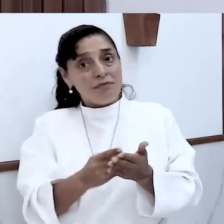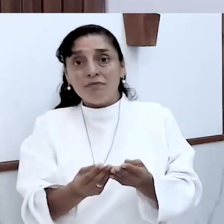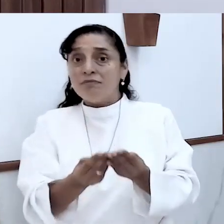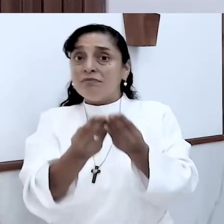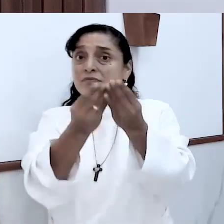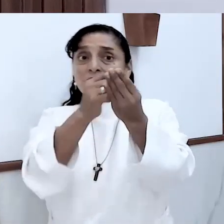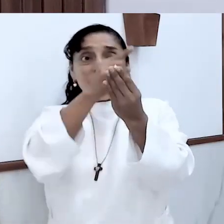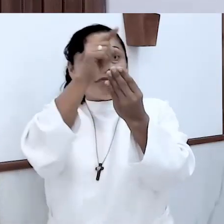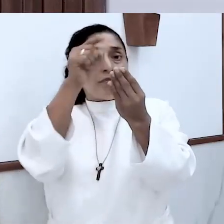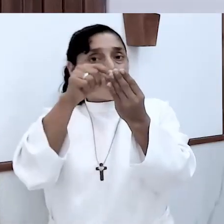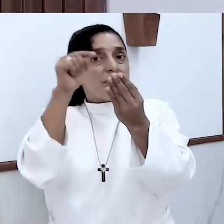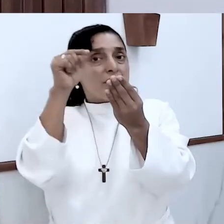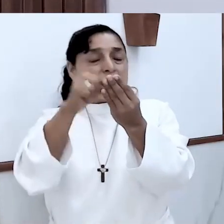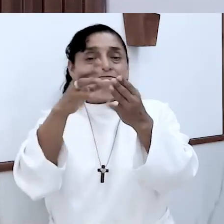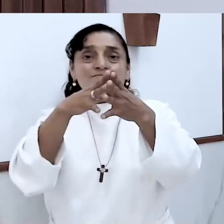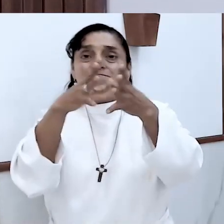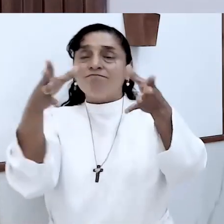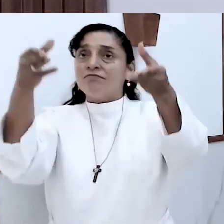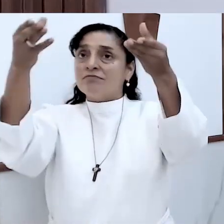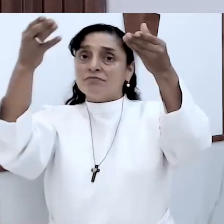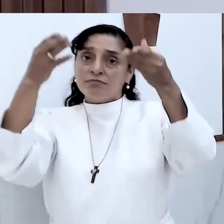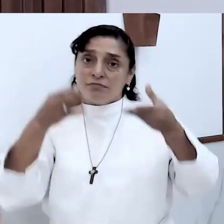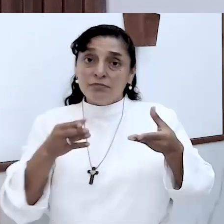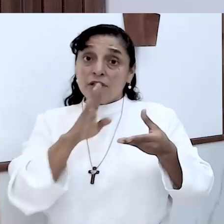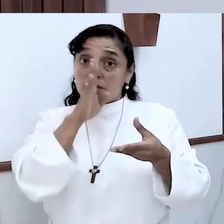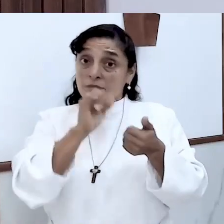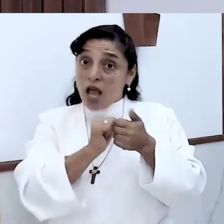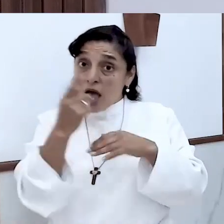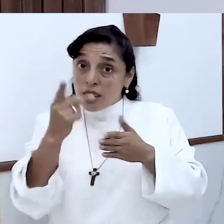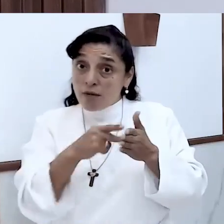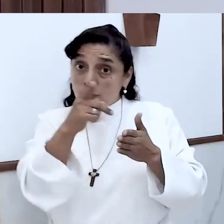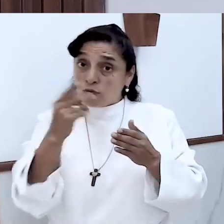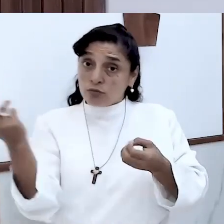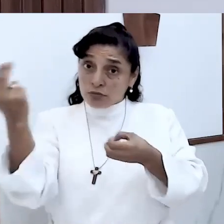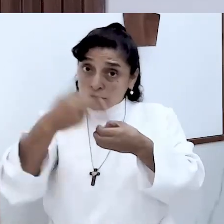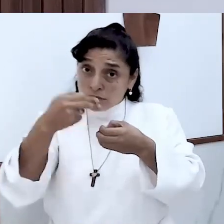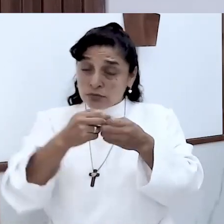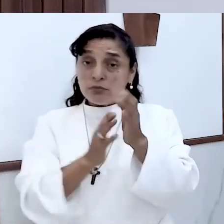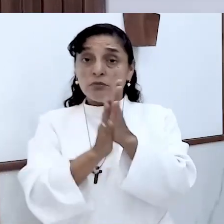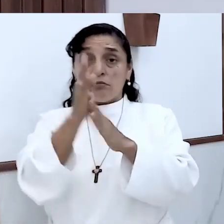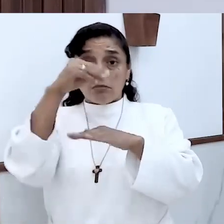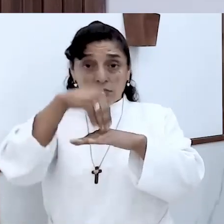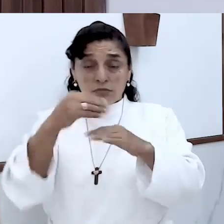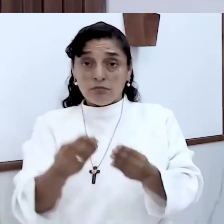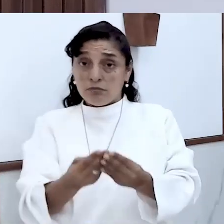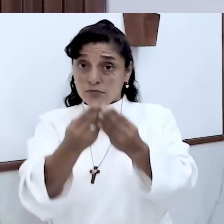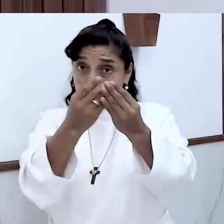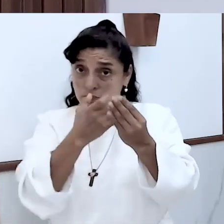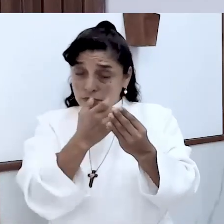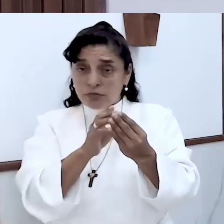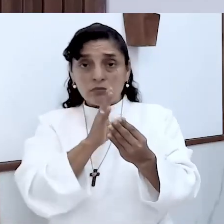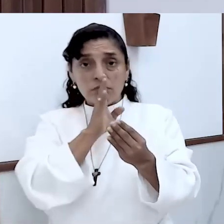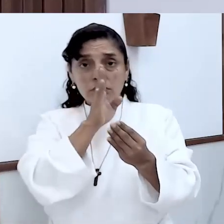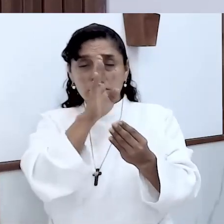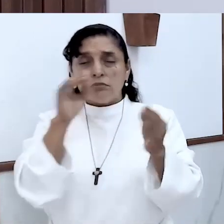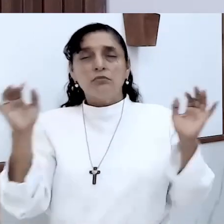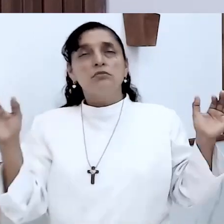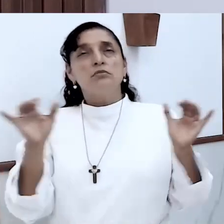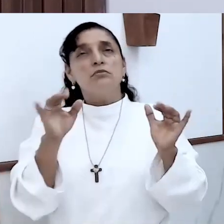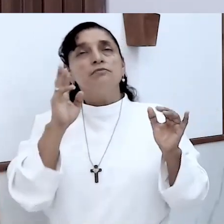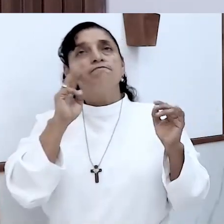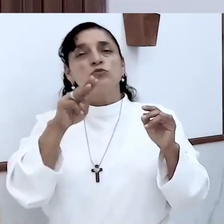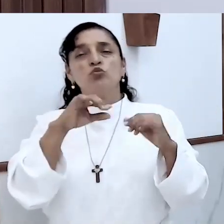de este gran regalo. Por eso cada vez que vamos a la Eucaristía, que vamos a la Santa Misa, son formas de